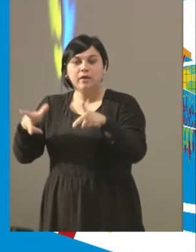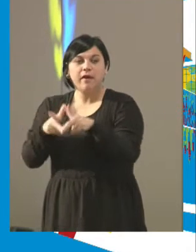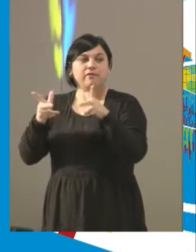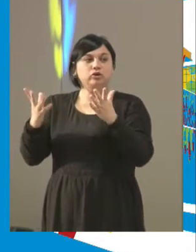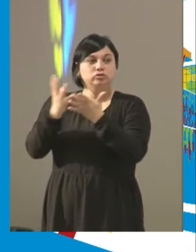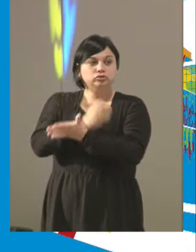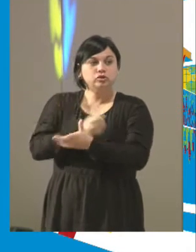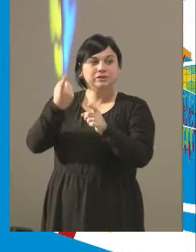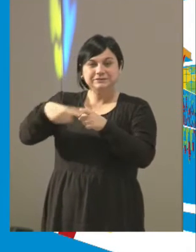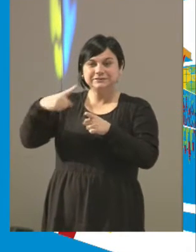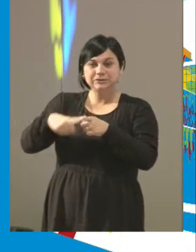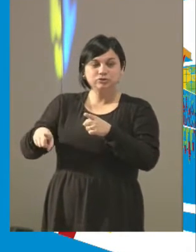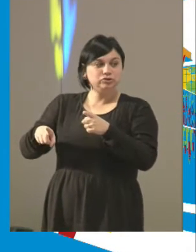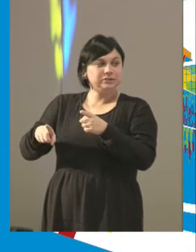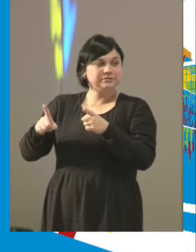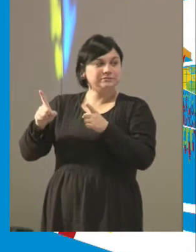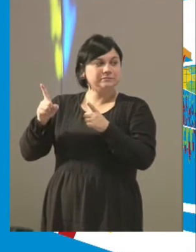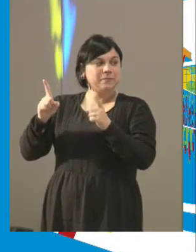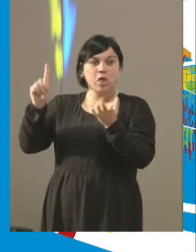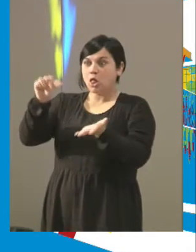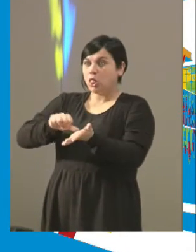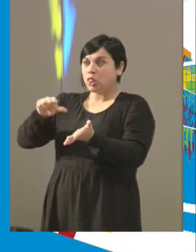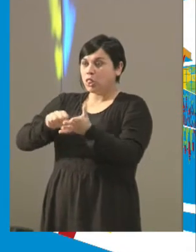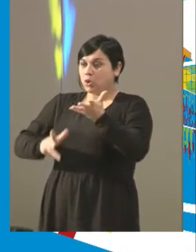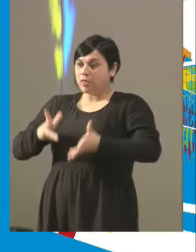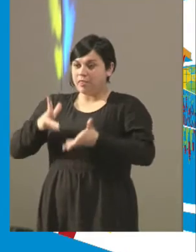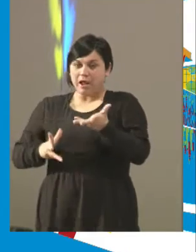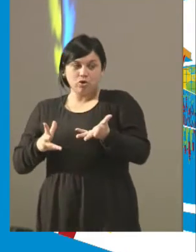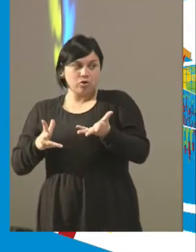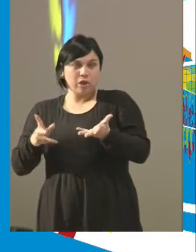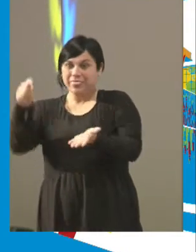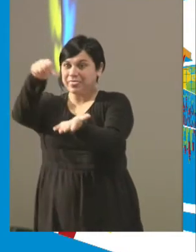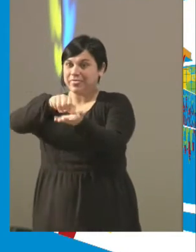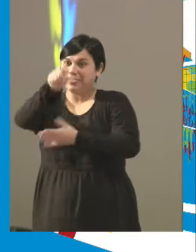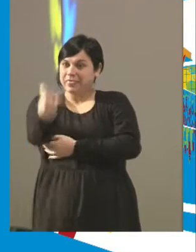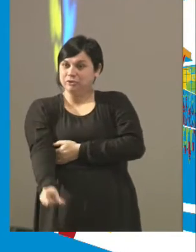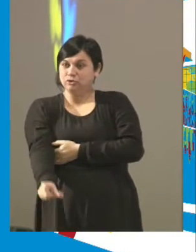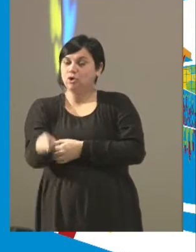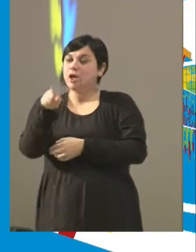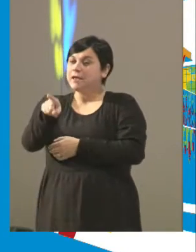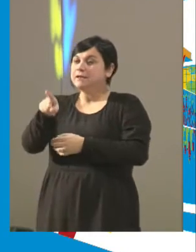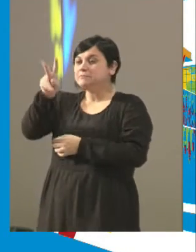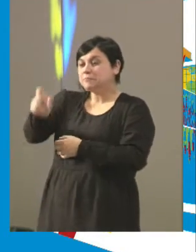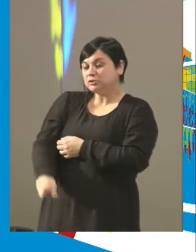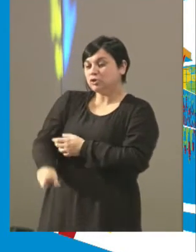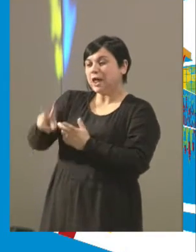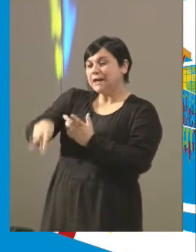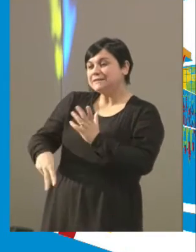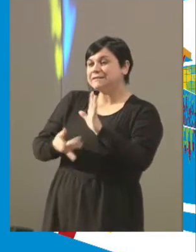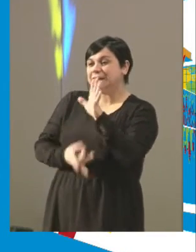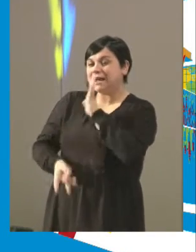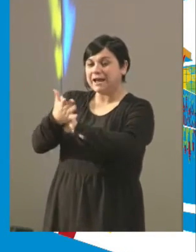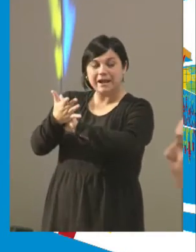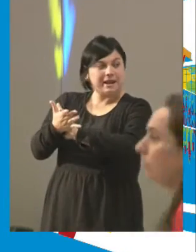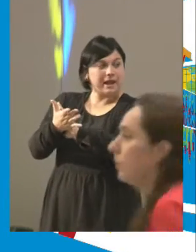esto, este huracán, este tornado, tiene al ciudadano en su centro. El ciudadano al final es el que genera el grueso, por